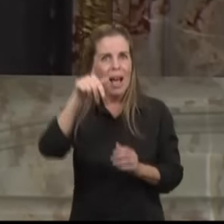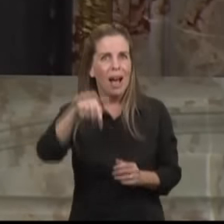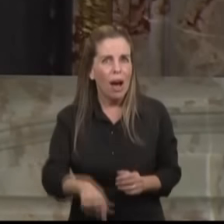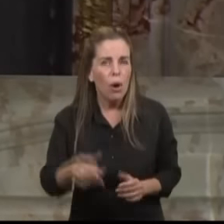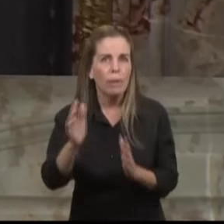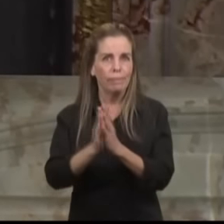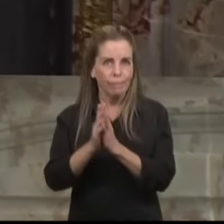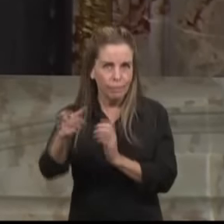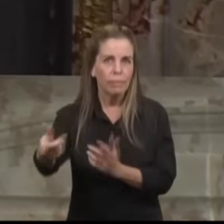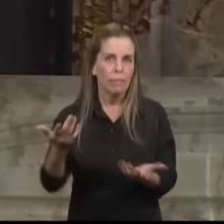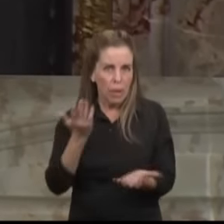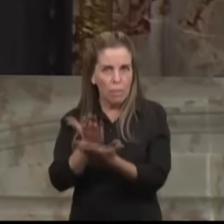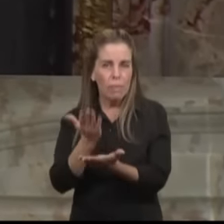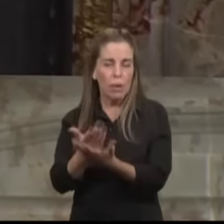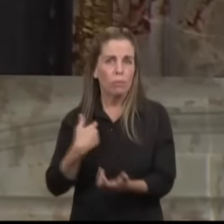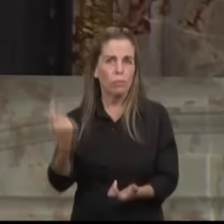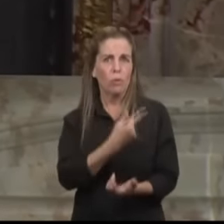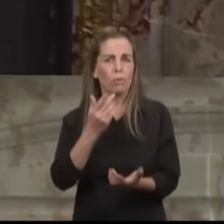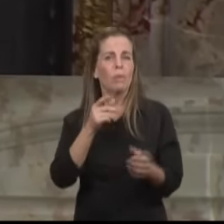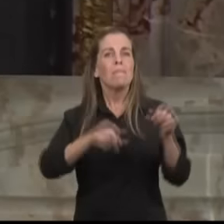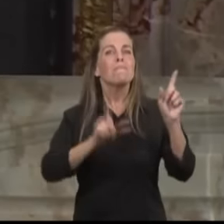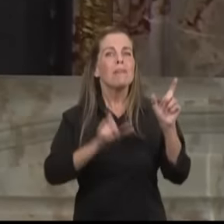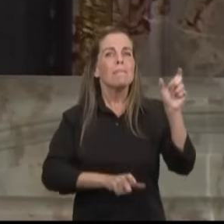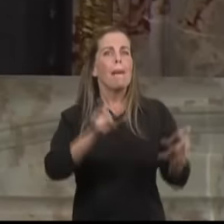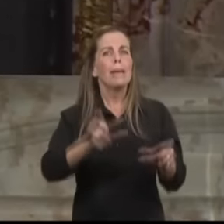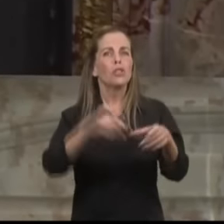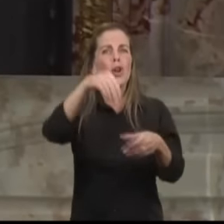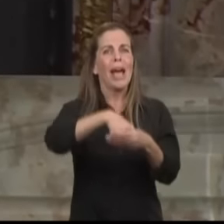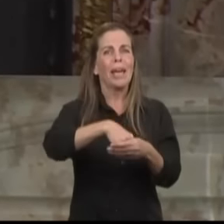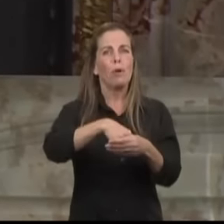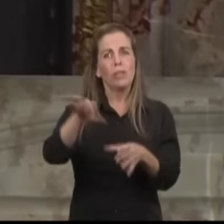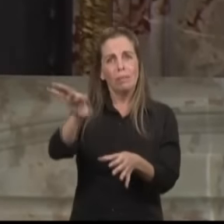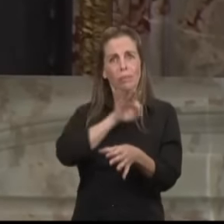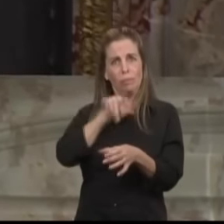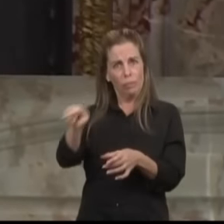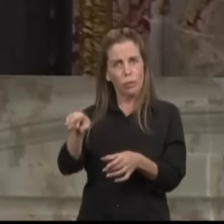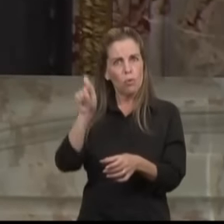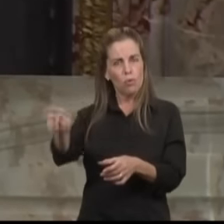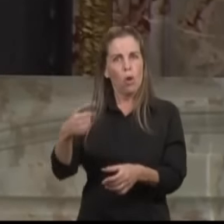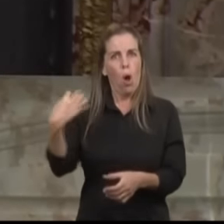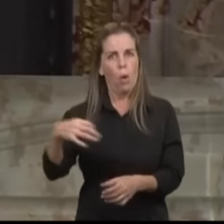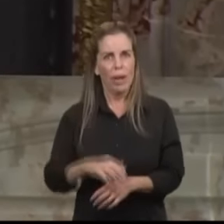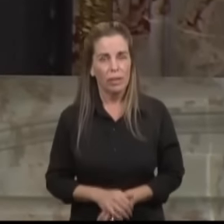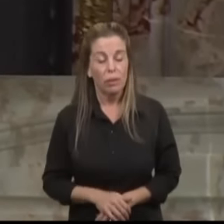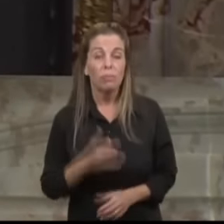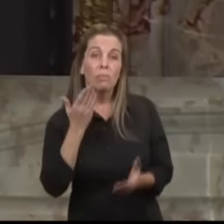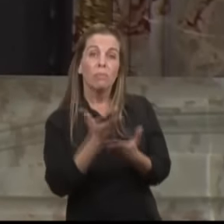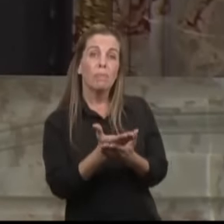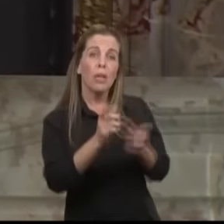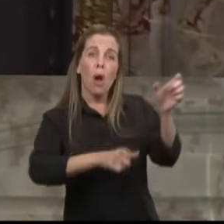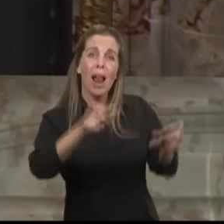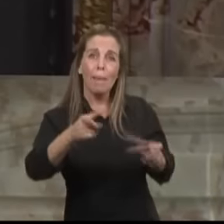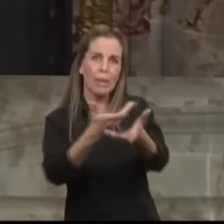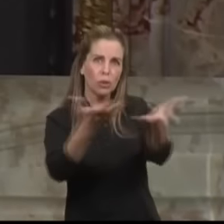a la altura de la tarea que les fue encomendada por la voluntad de nuestra gran nación. Y les pido a la sociedad que confíe